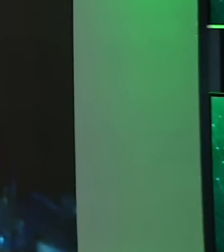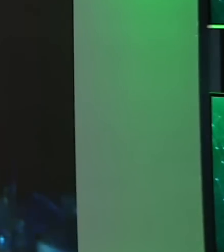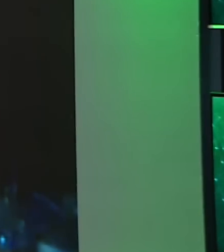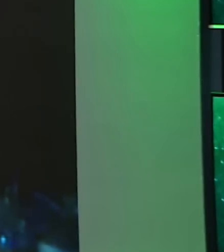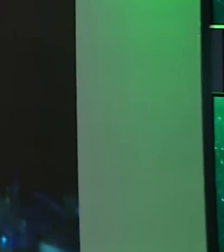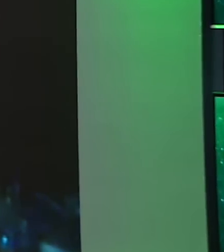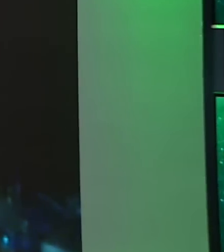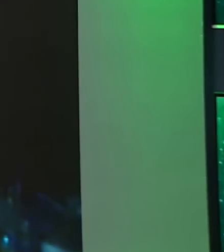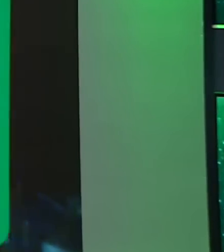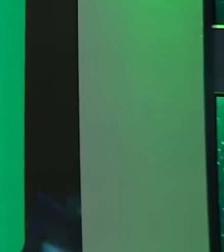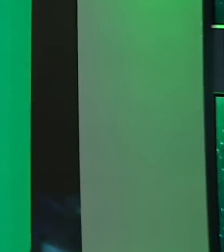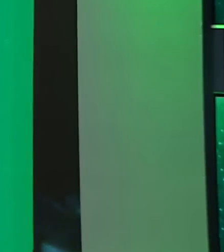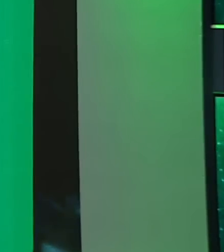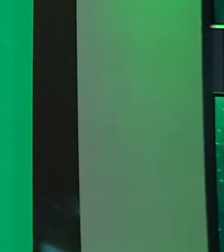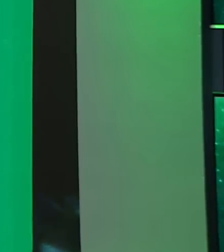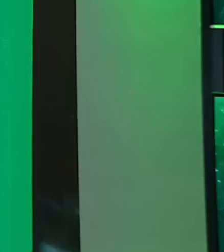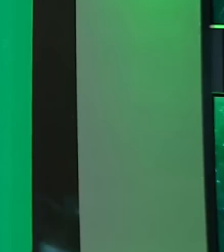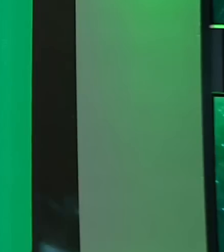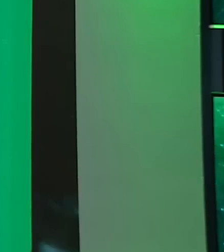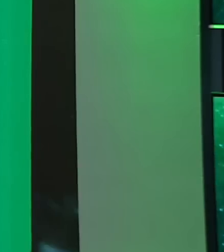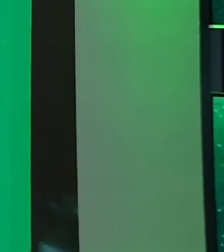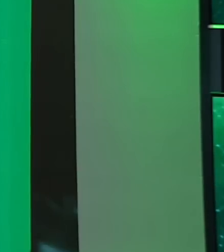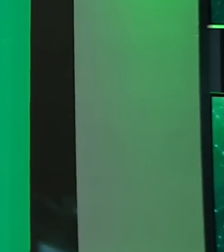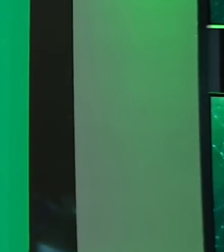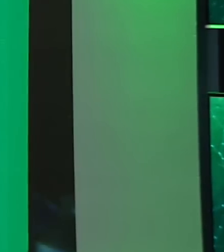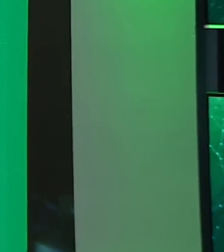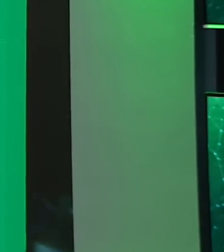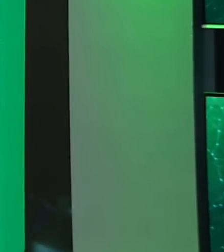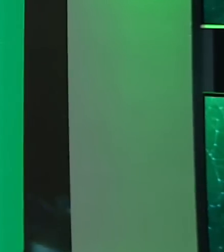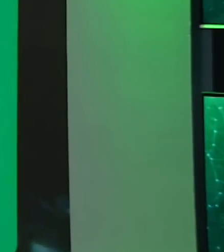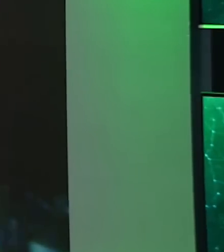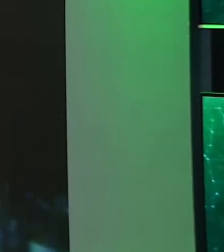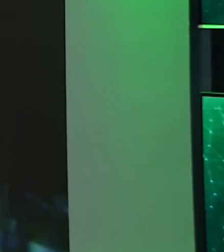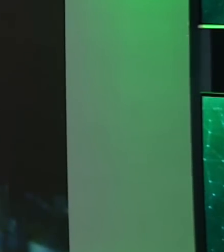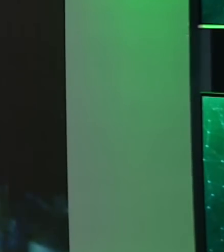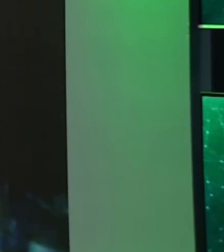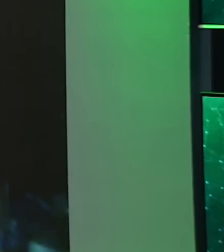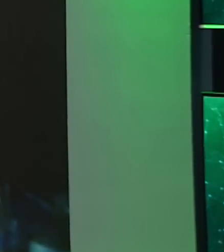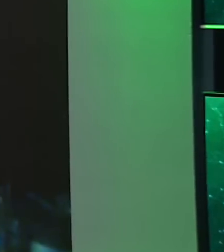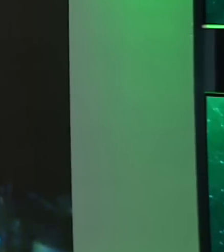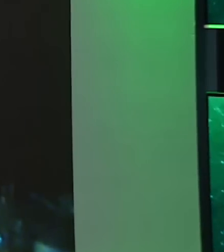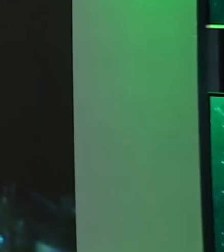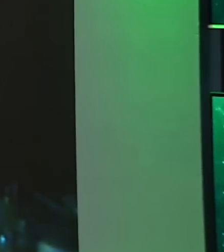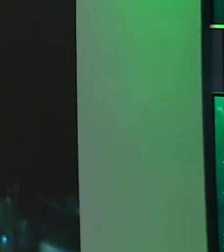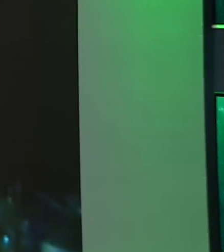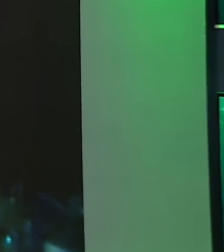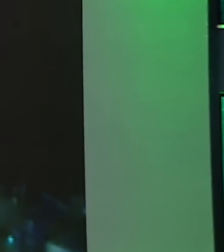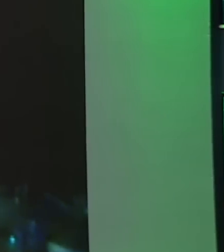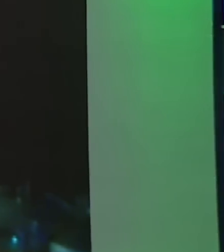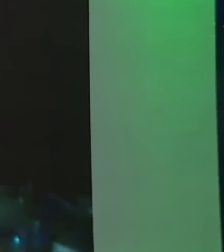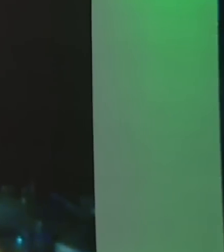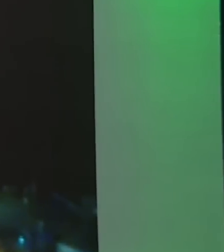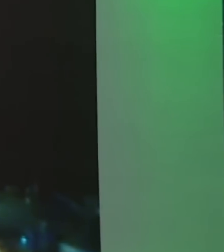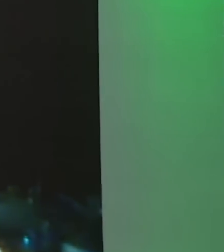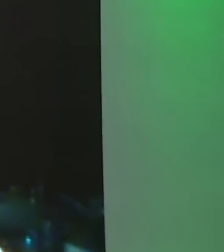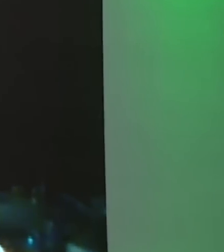el lunes tampoco está previsto que llueva vamos a tener unos 10 grados de temperatura mínima y unos 23